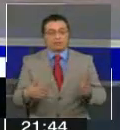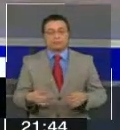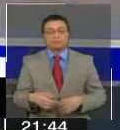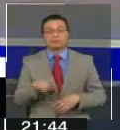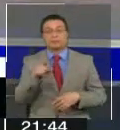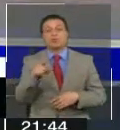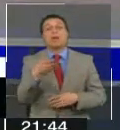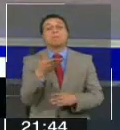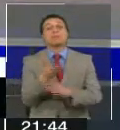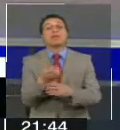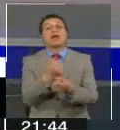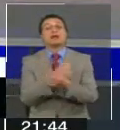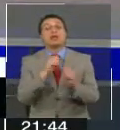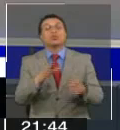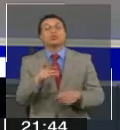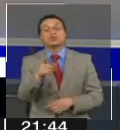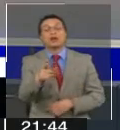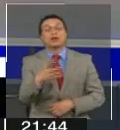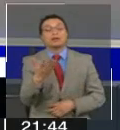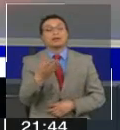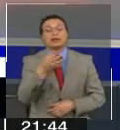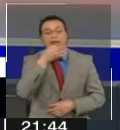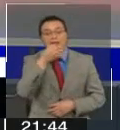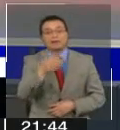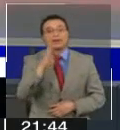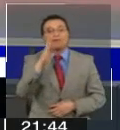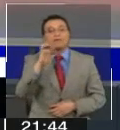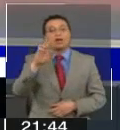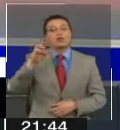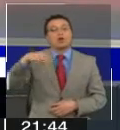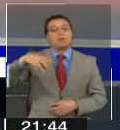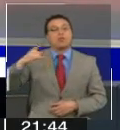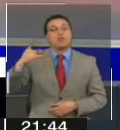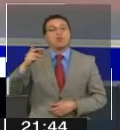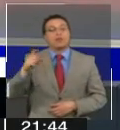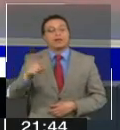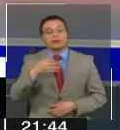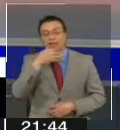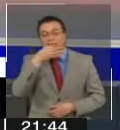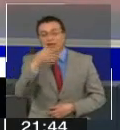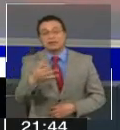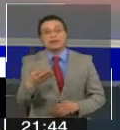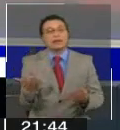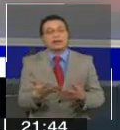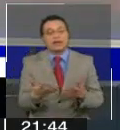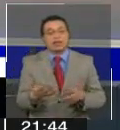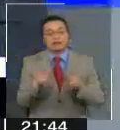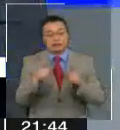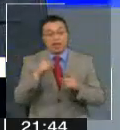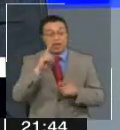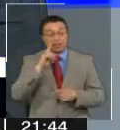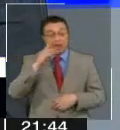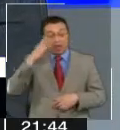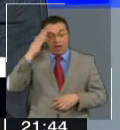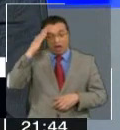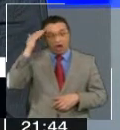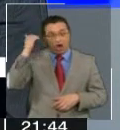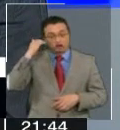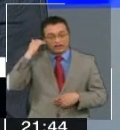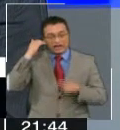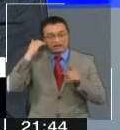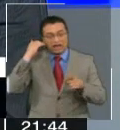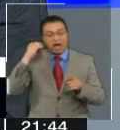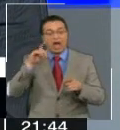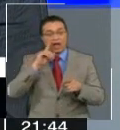usted le piden la renuncia, ¿qué le dice el Contralor Bermúdez? Porque el Contralor Bermúdez tenía conciencia de que, según usted,